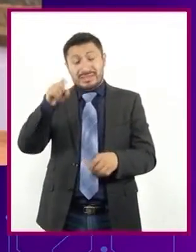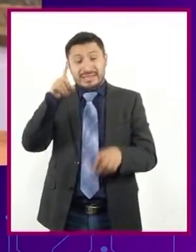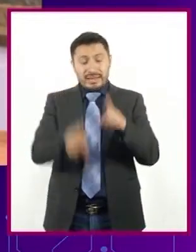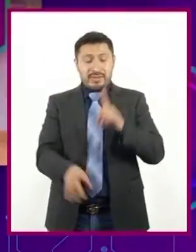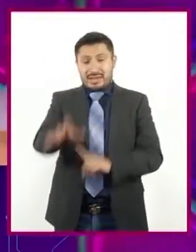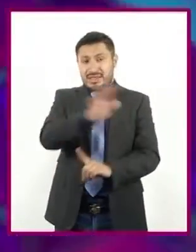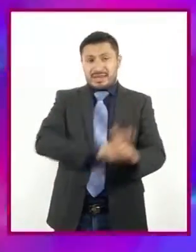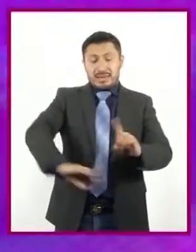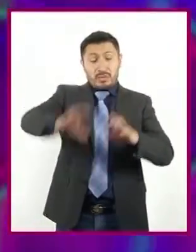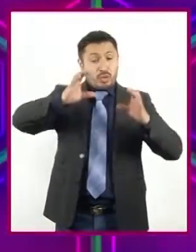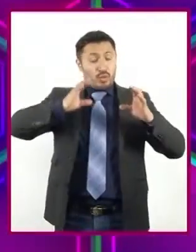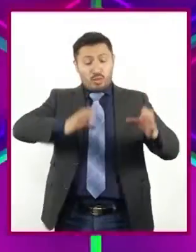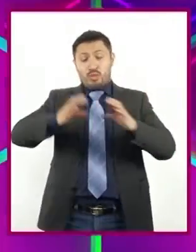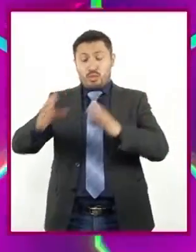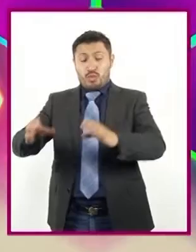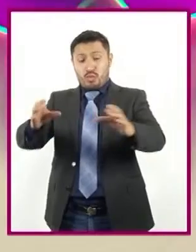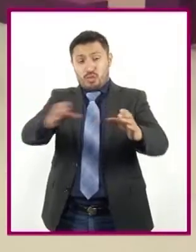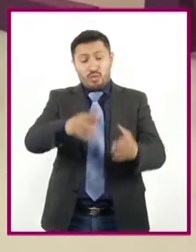época o región.